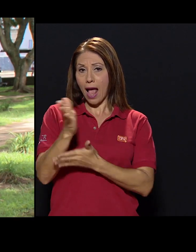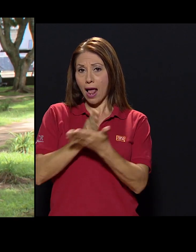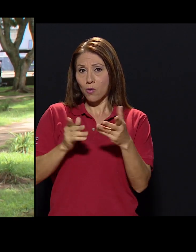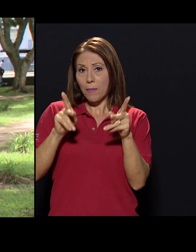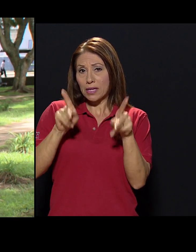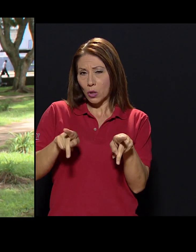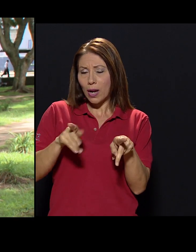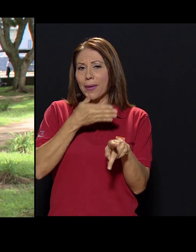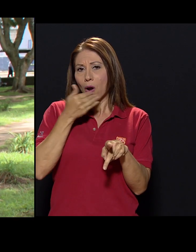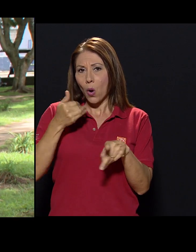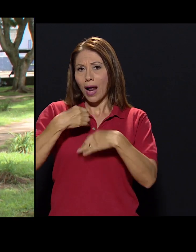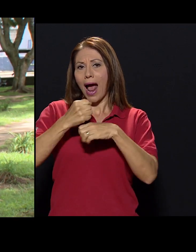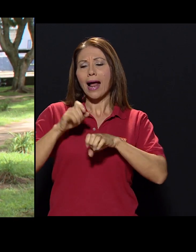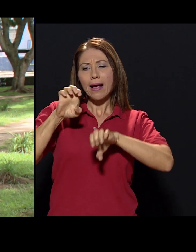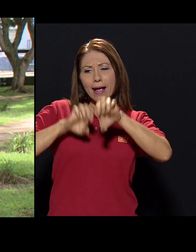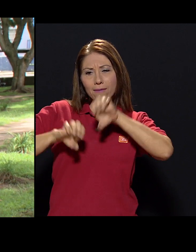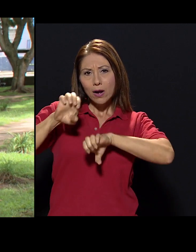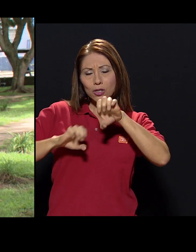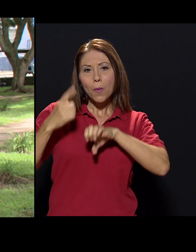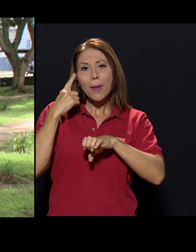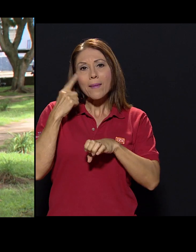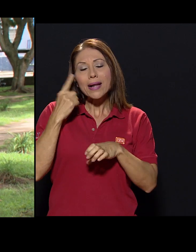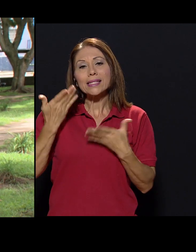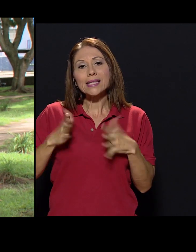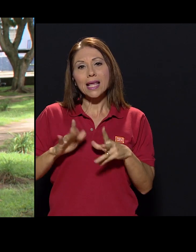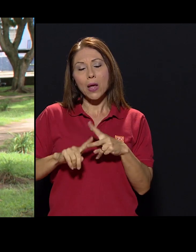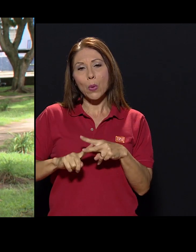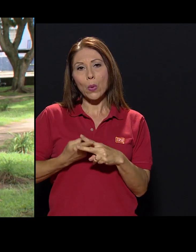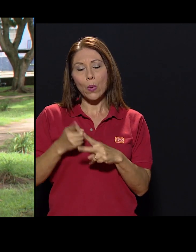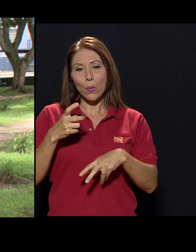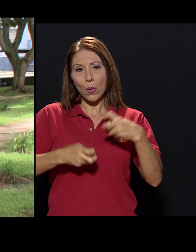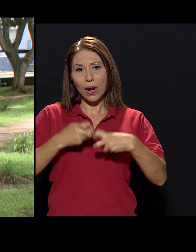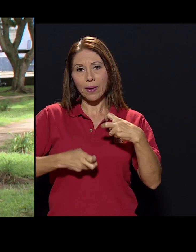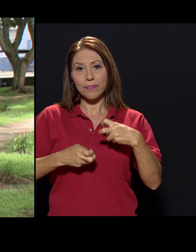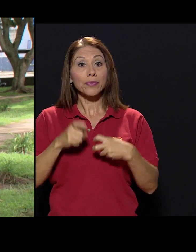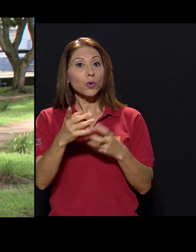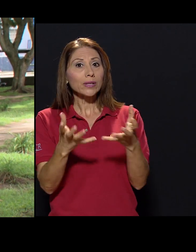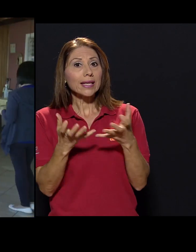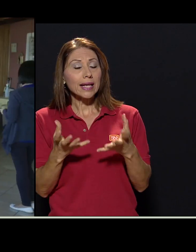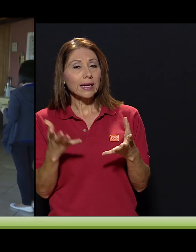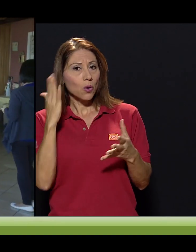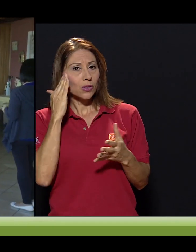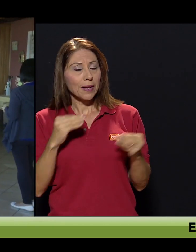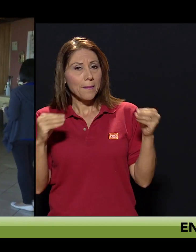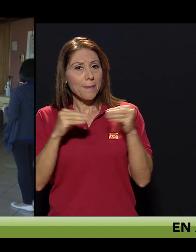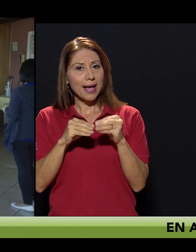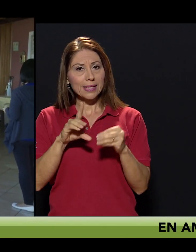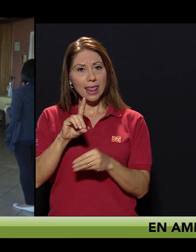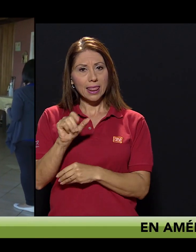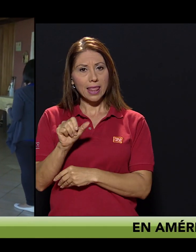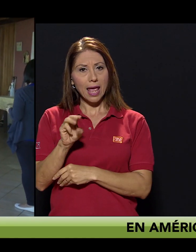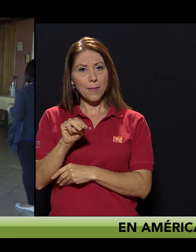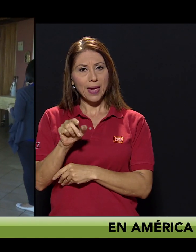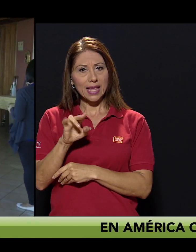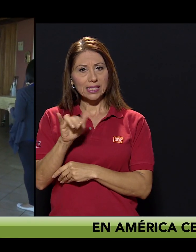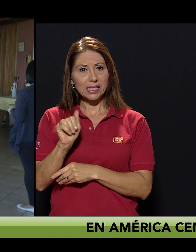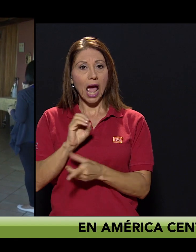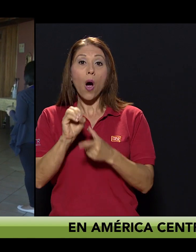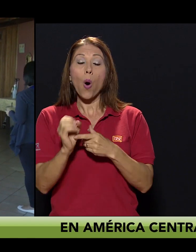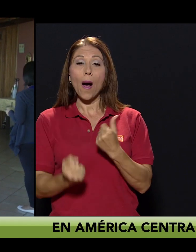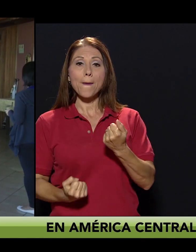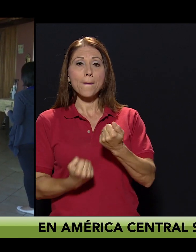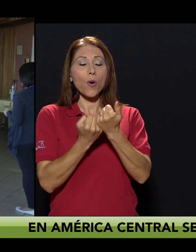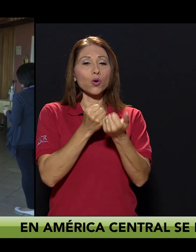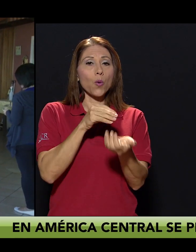que alguien que sepa nos haga una evaluación para ver si estamos al inicio de un problema Si usted quisiera conocer más sobre la